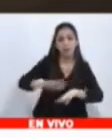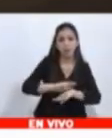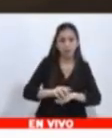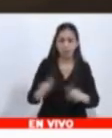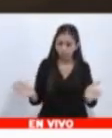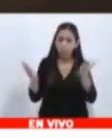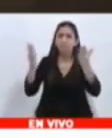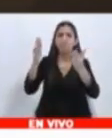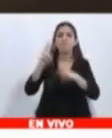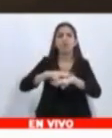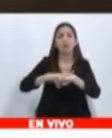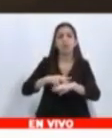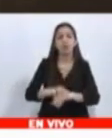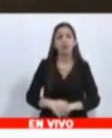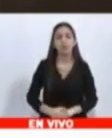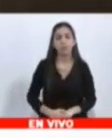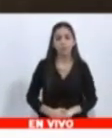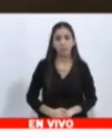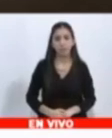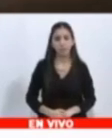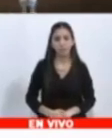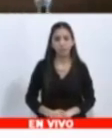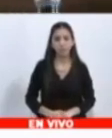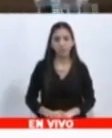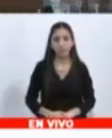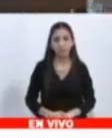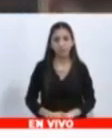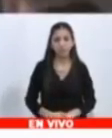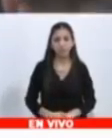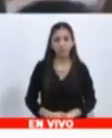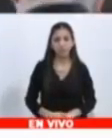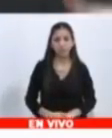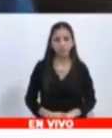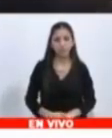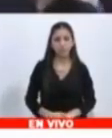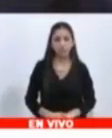bendiga a la nación paraguaya. ¡Viva el Paraguay!